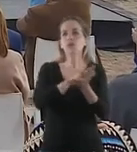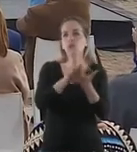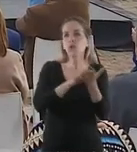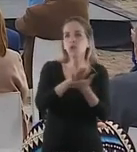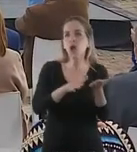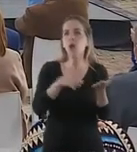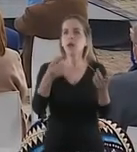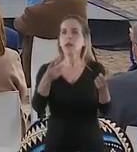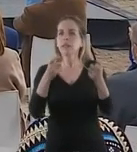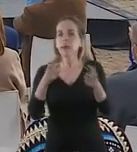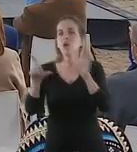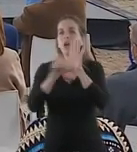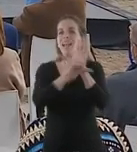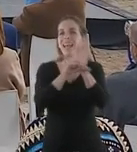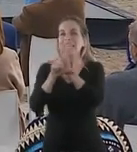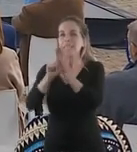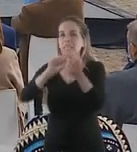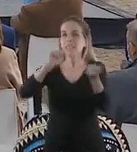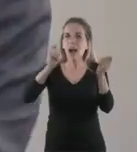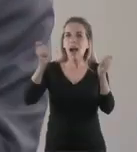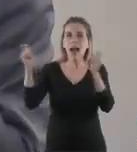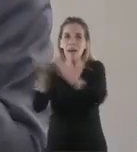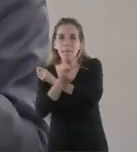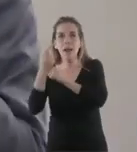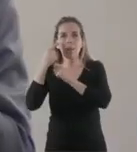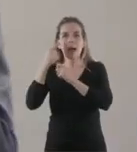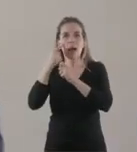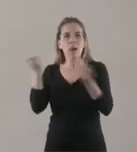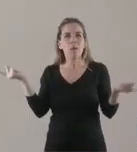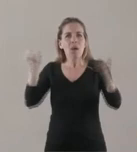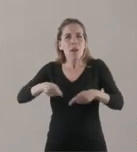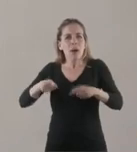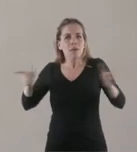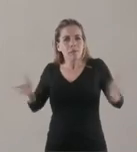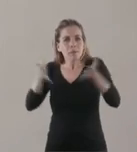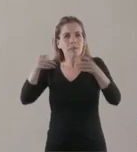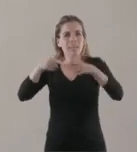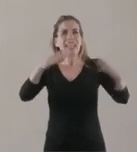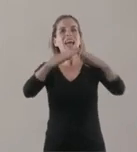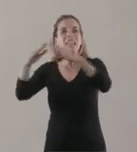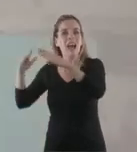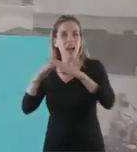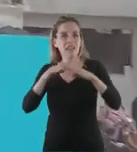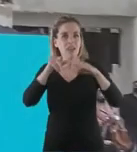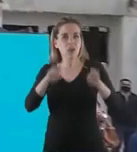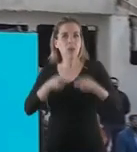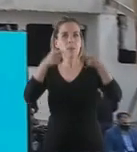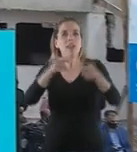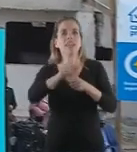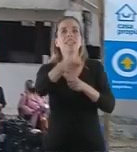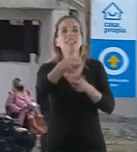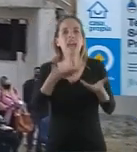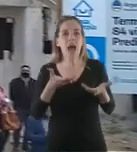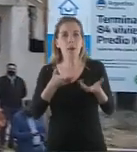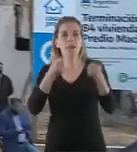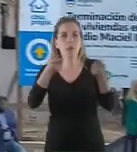leyes para reactivar estas viviendas que hoy se están reactivando y